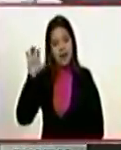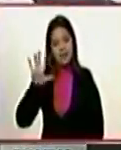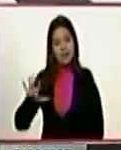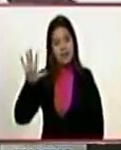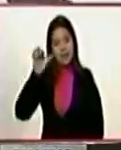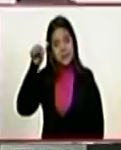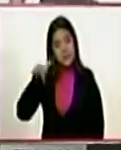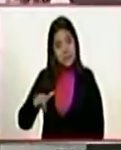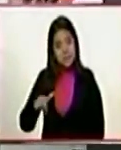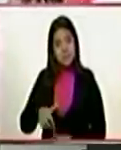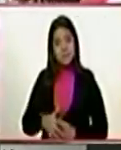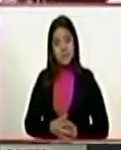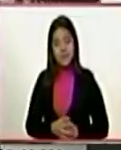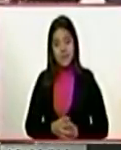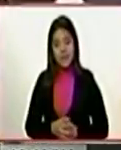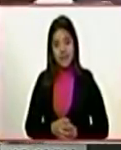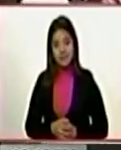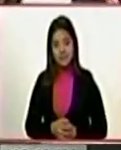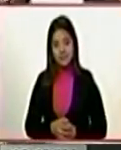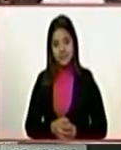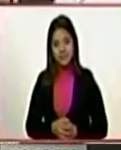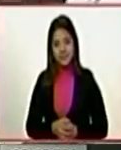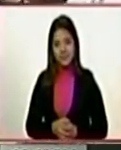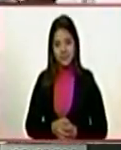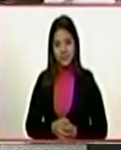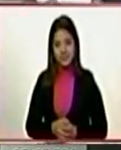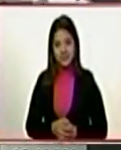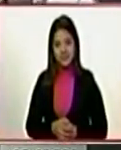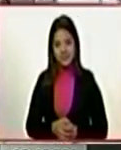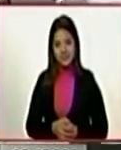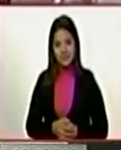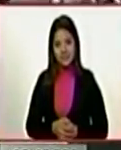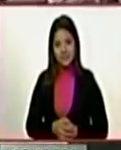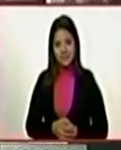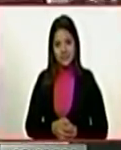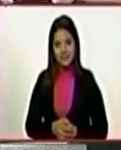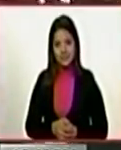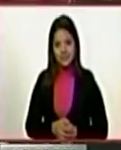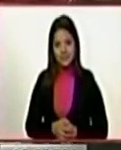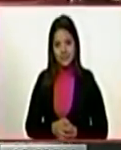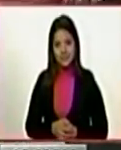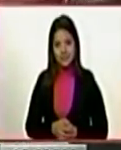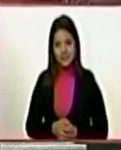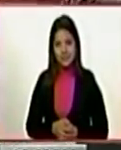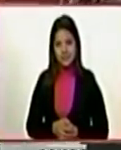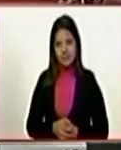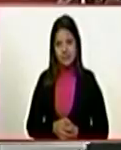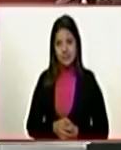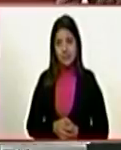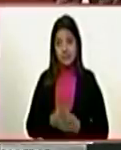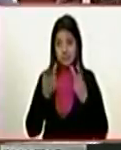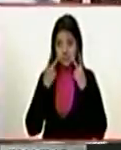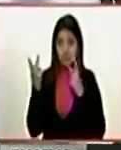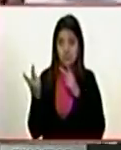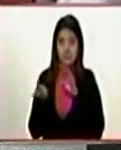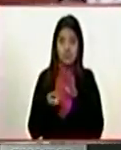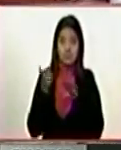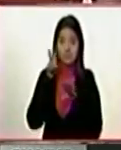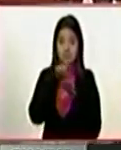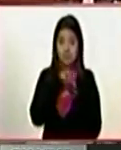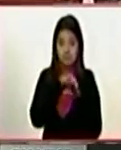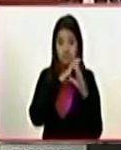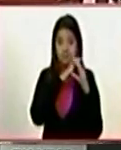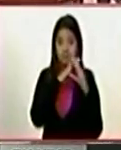Pues acá ellos llevaron y se fueron hacia las unidades, en este